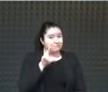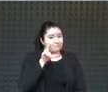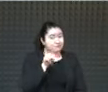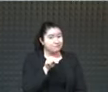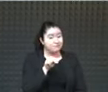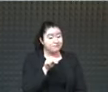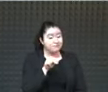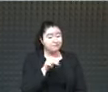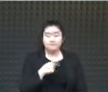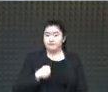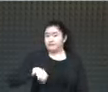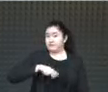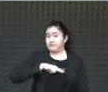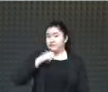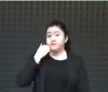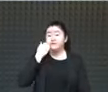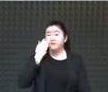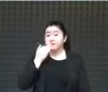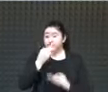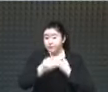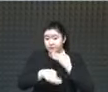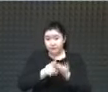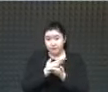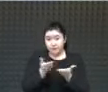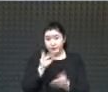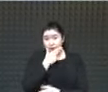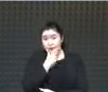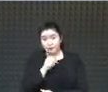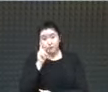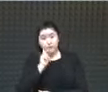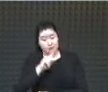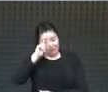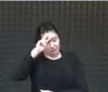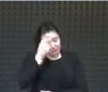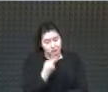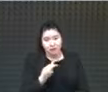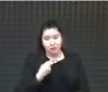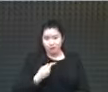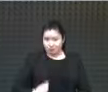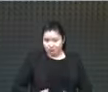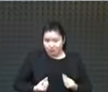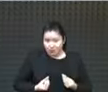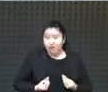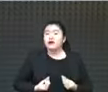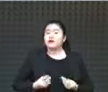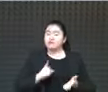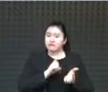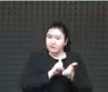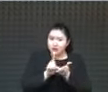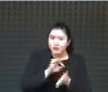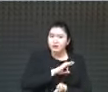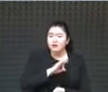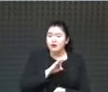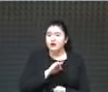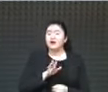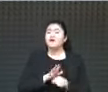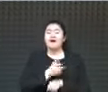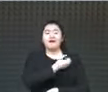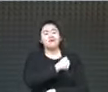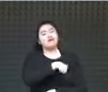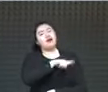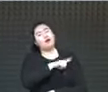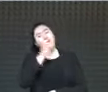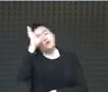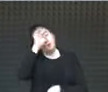mexicanos, todos y todas, tengan derechos. Derecho a la salud, derecho a la educación, derecho a la cultura, derecho al espacio público, derecho